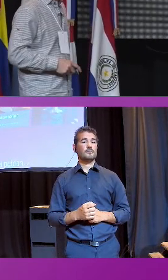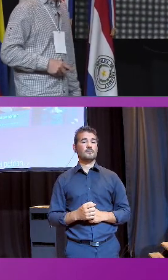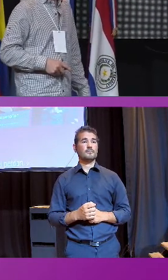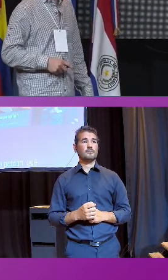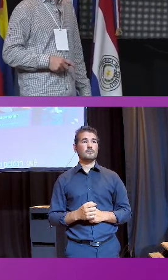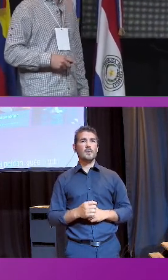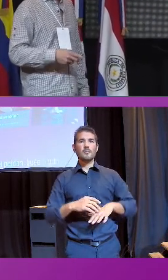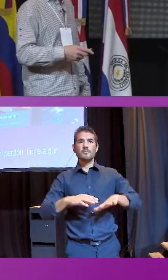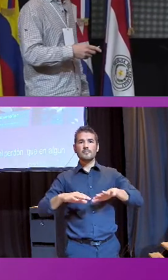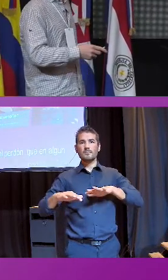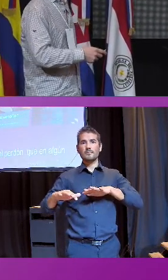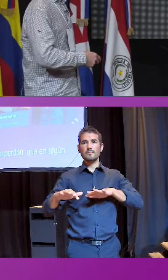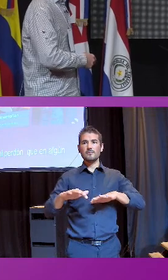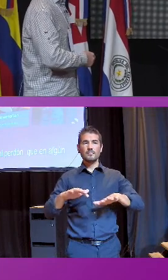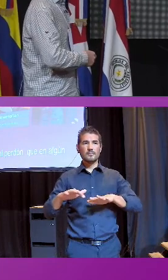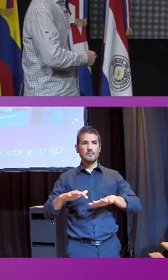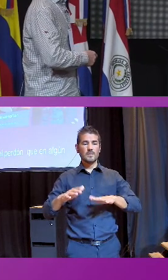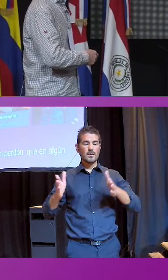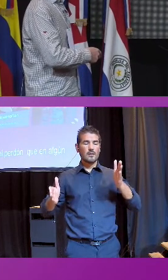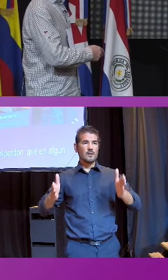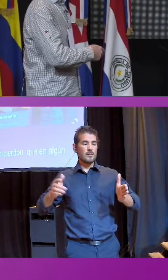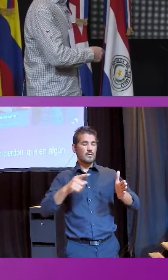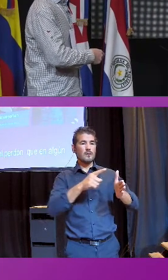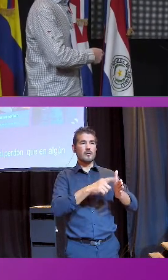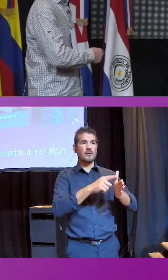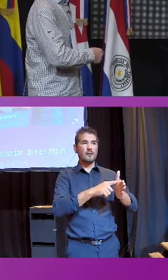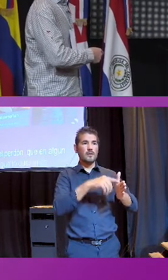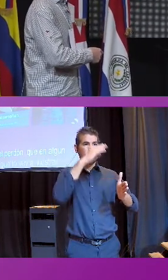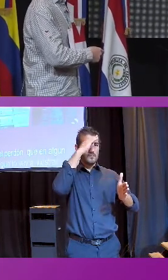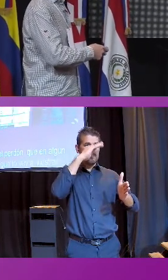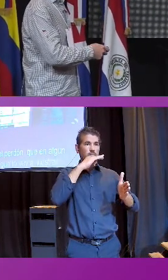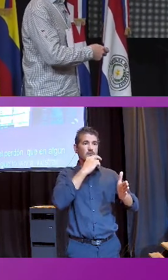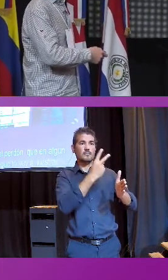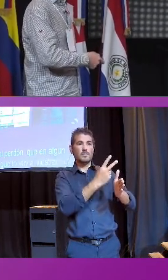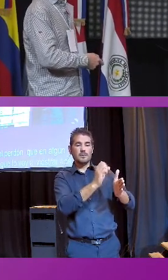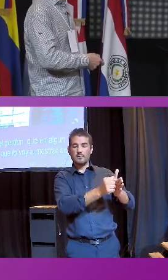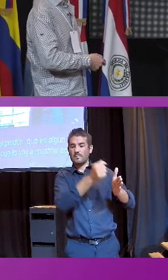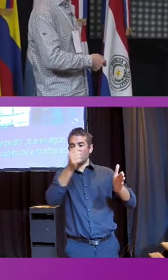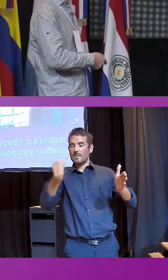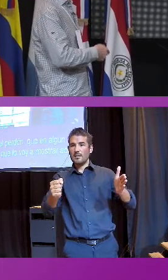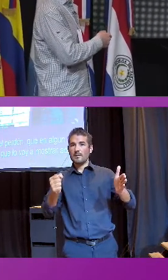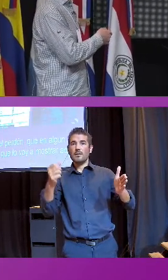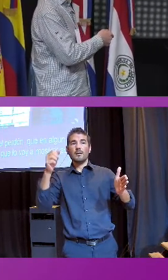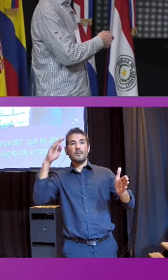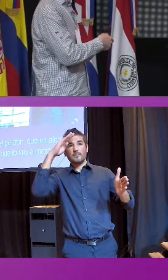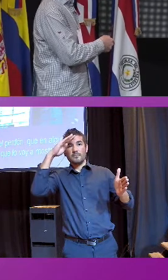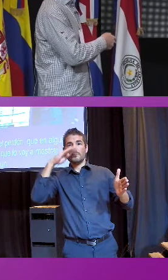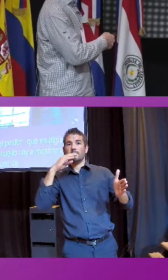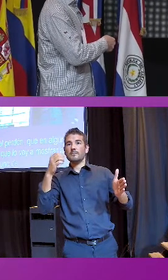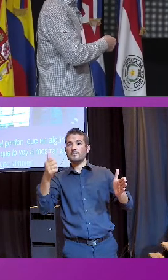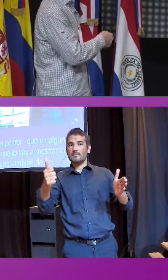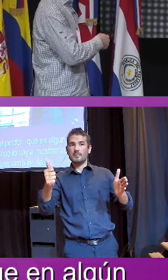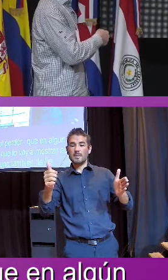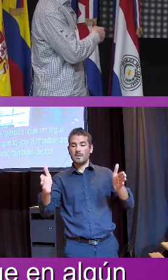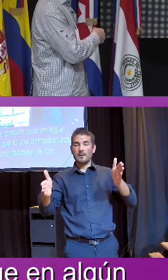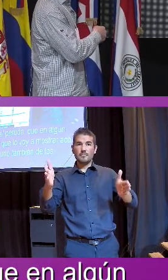que en algún punto, entre los 2 y los 6 meses, fíjense que les voy a mostrar acá un gráfico que lo resume. Este es uno también de los